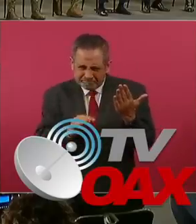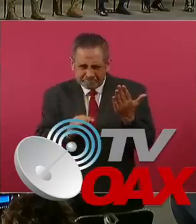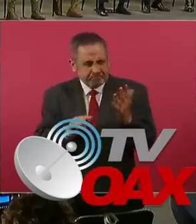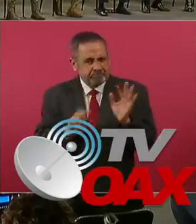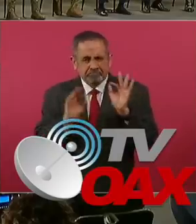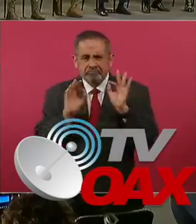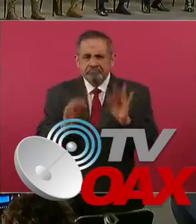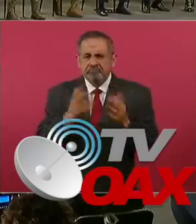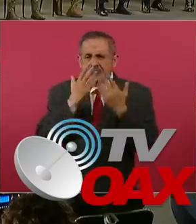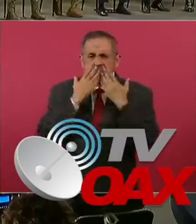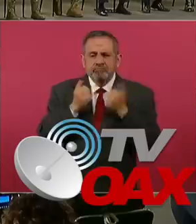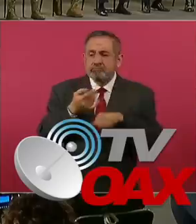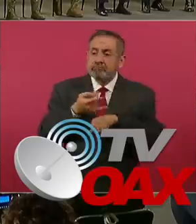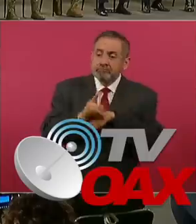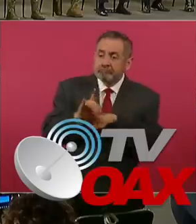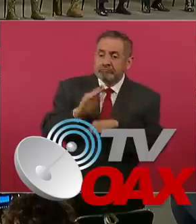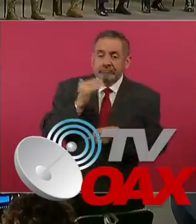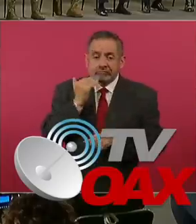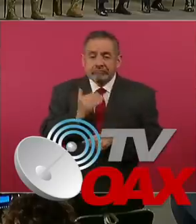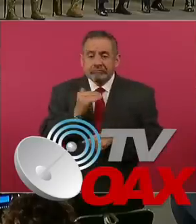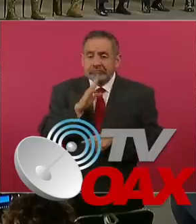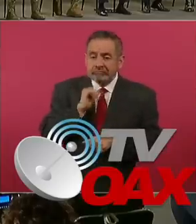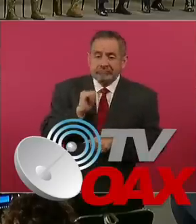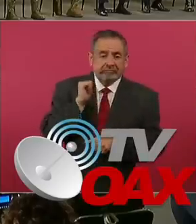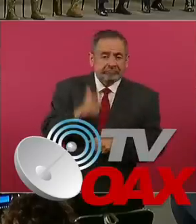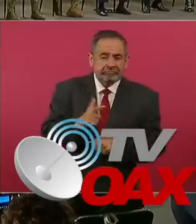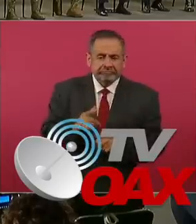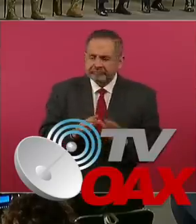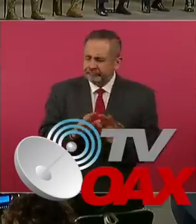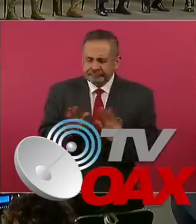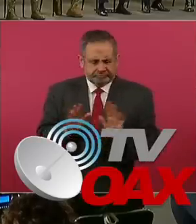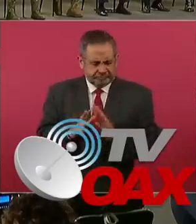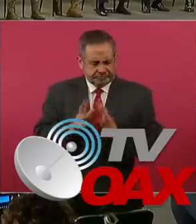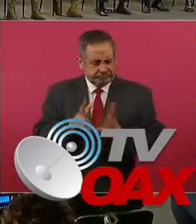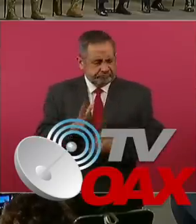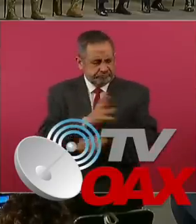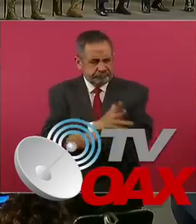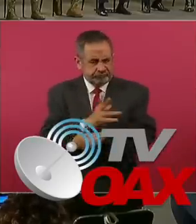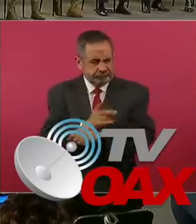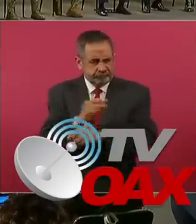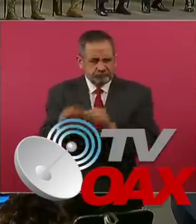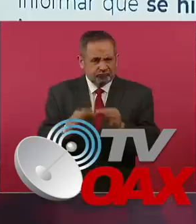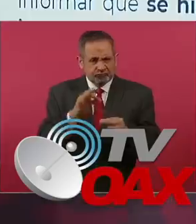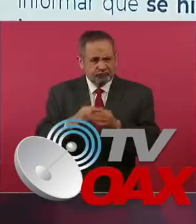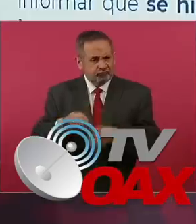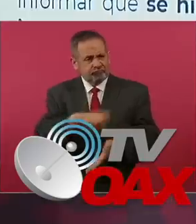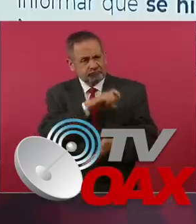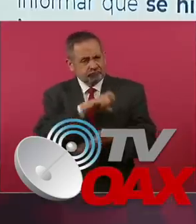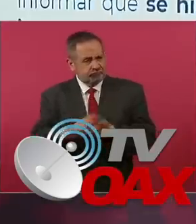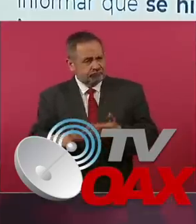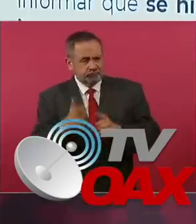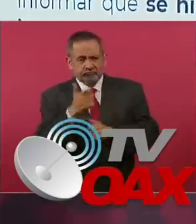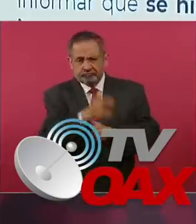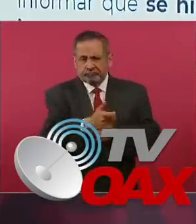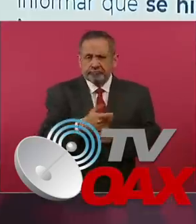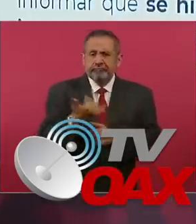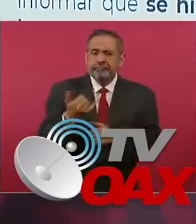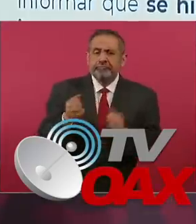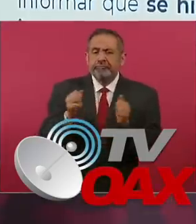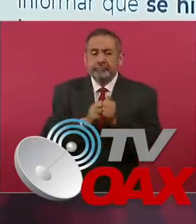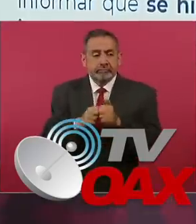existió irregularidad alguna en el proceso de contratación, ni mucho menos que se hayan adquirido